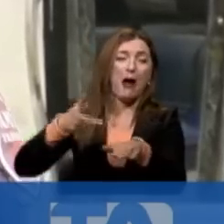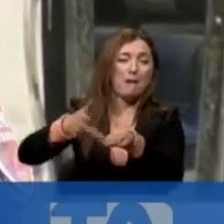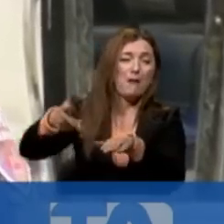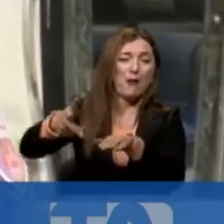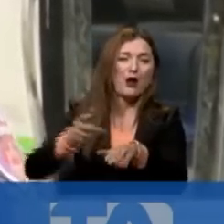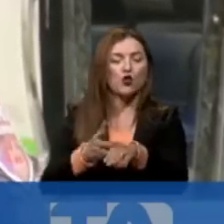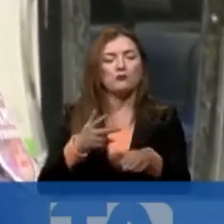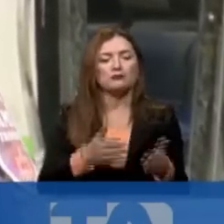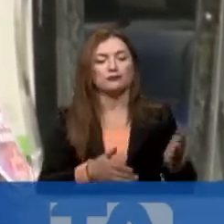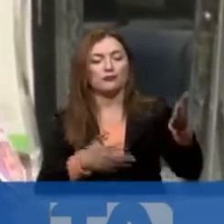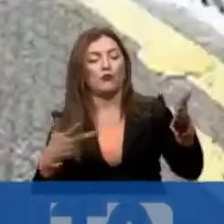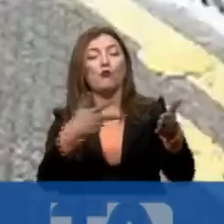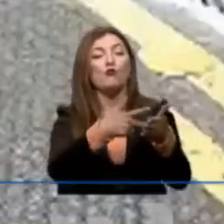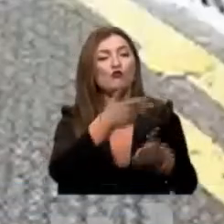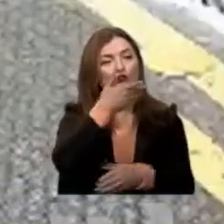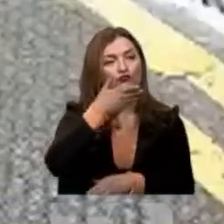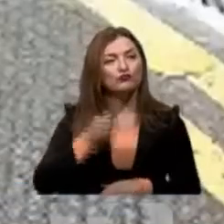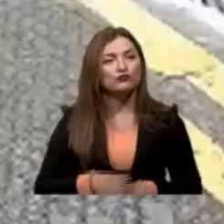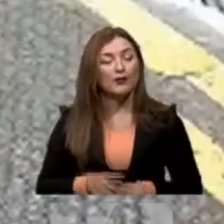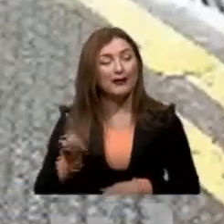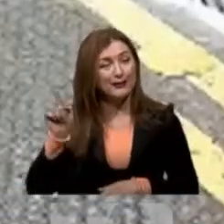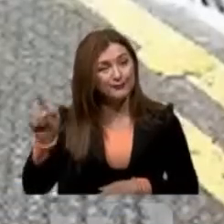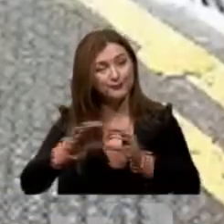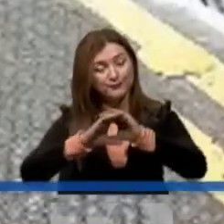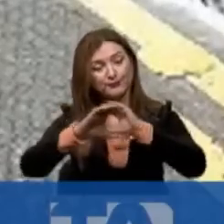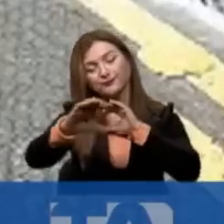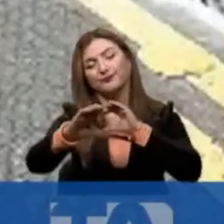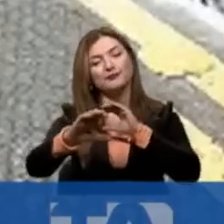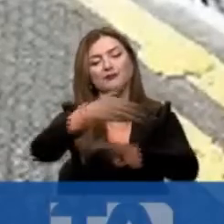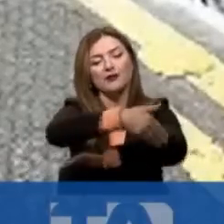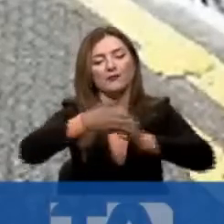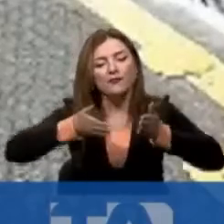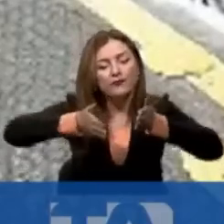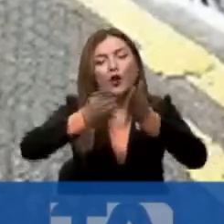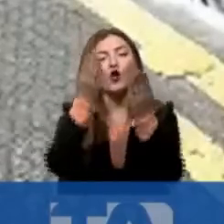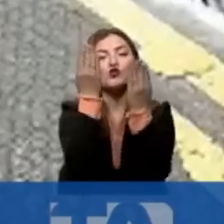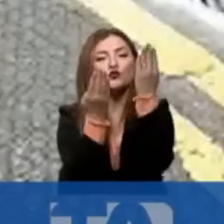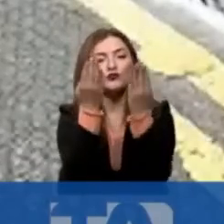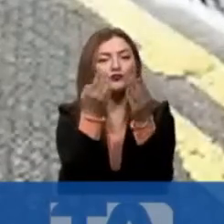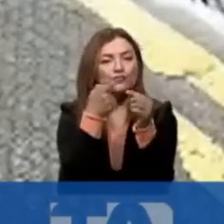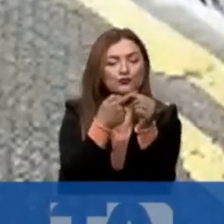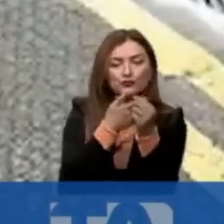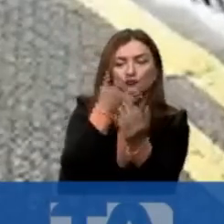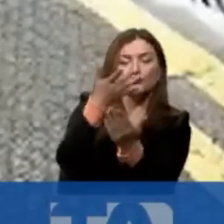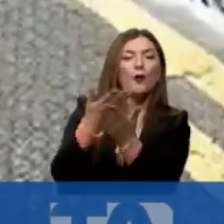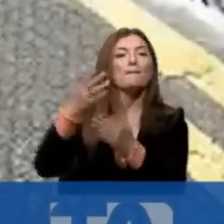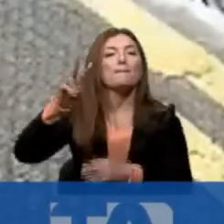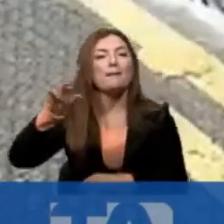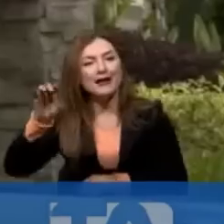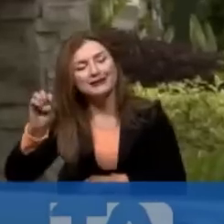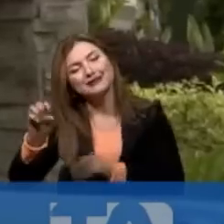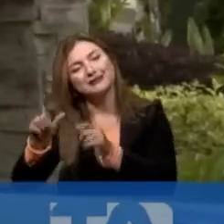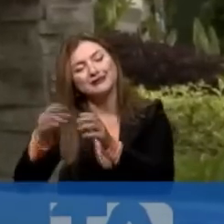se dio contra el muro que está aquí. El bus que circulaba por la avenida Osvaldo Guayasamín cubría la ruta Quito-Valles con